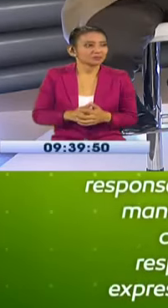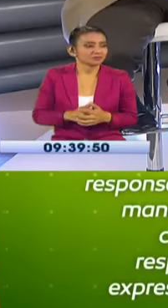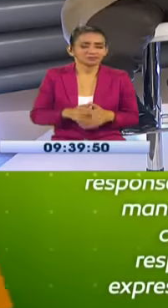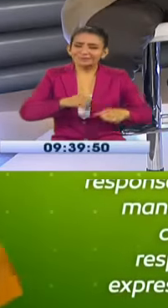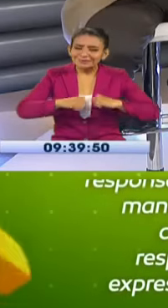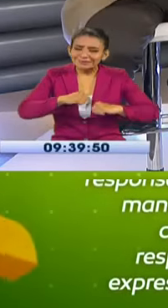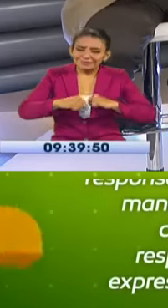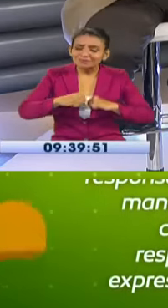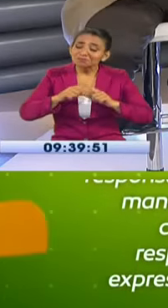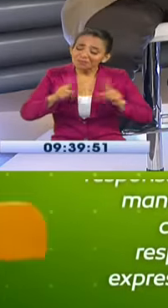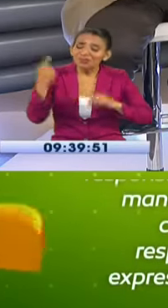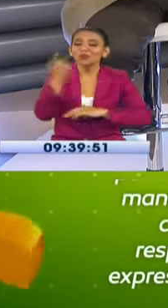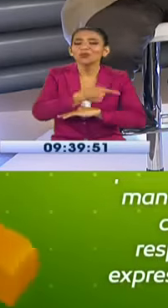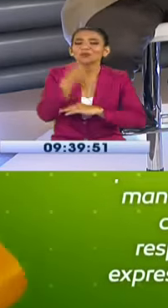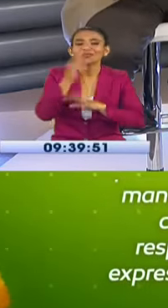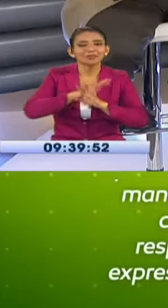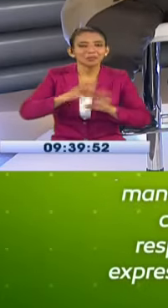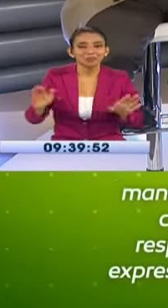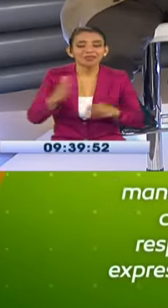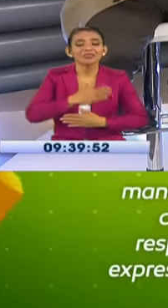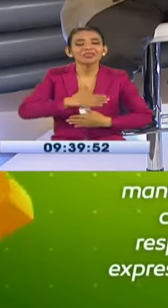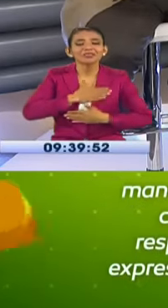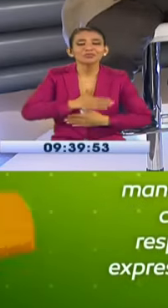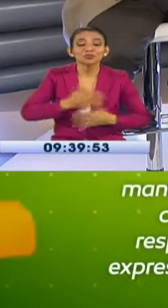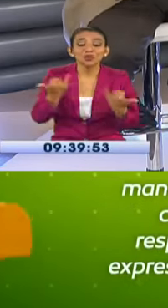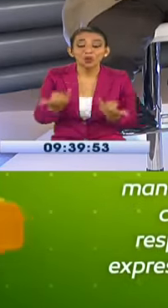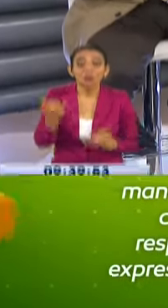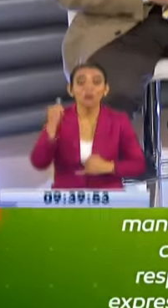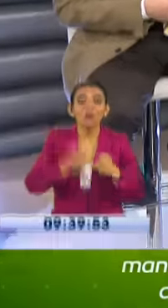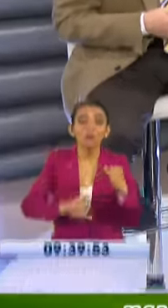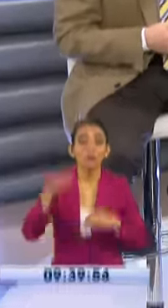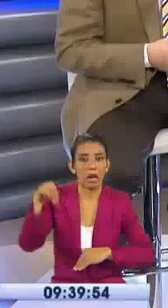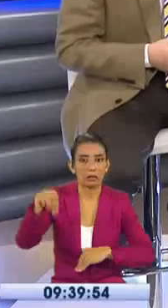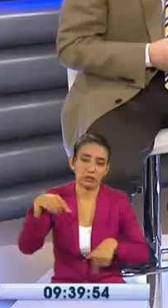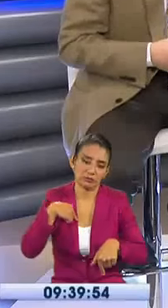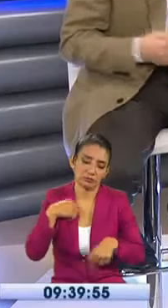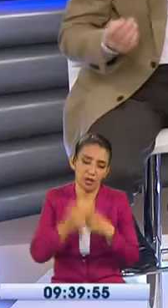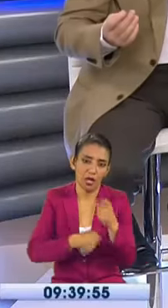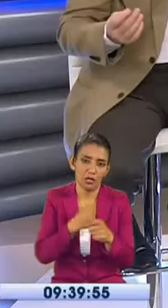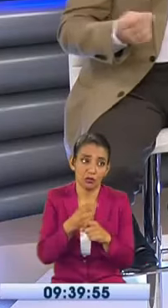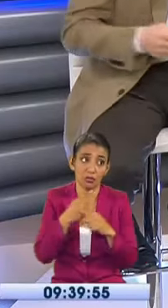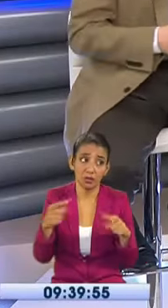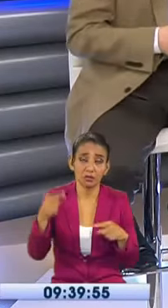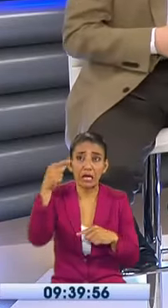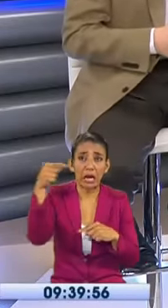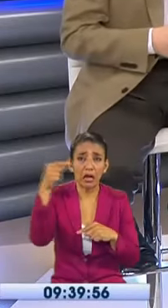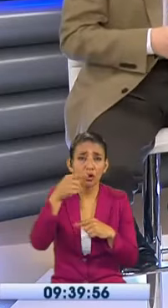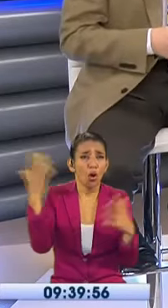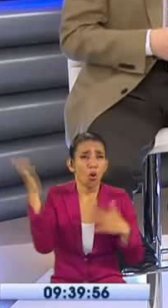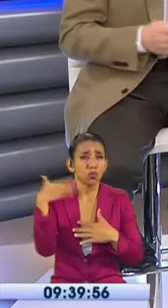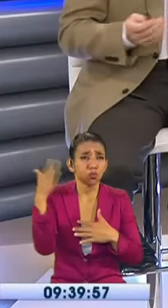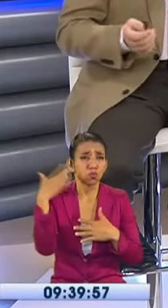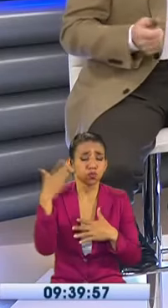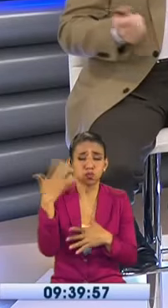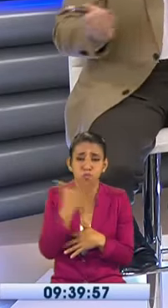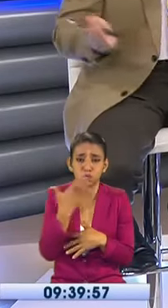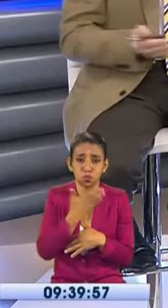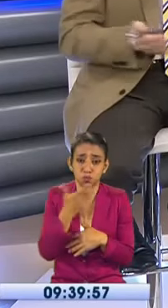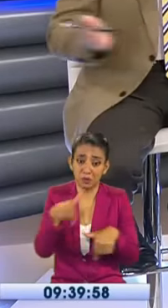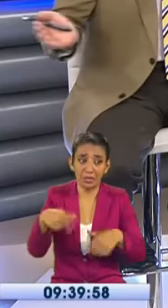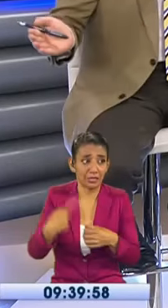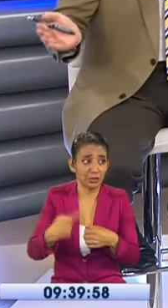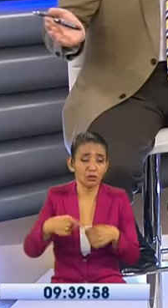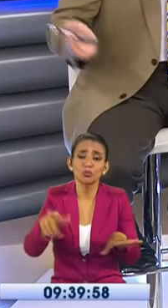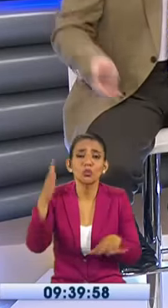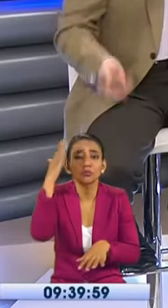día a la vez, disfrute este último martes del año. Temperaturas muy altas, anuncian los meteorólogos. Así que, por favor, como Quito ya sabemos